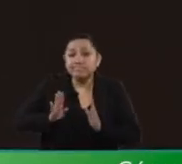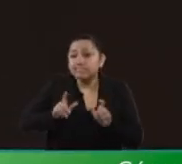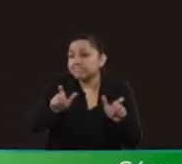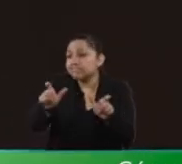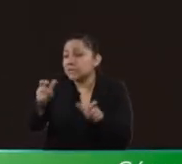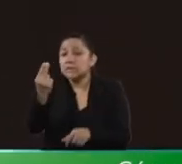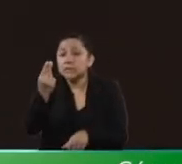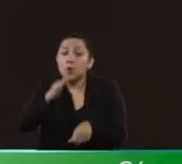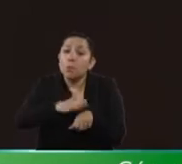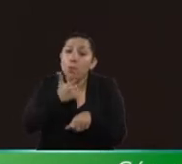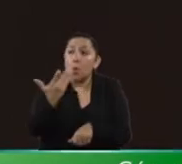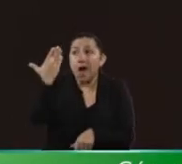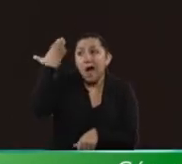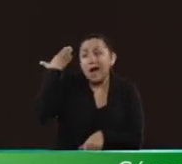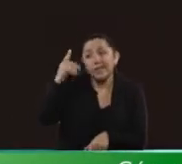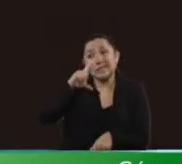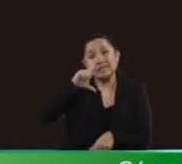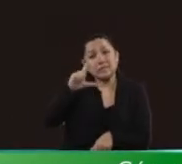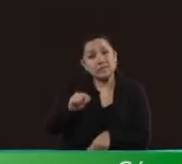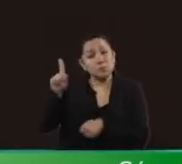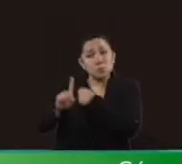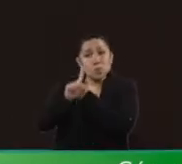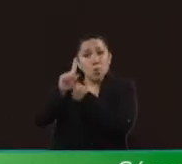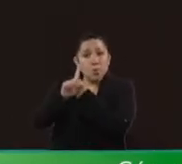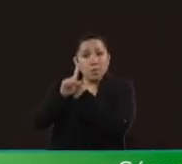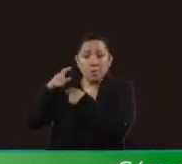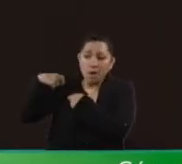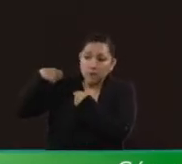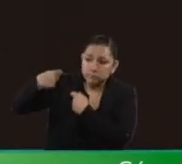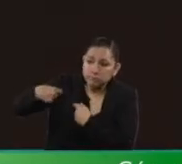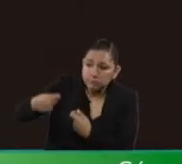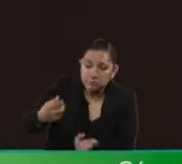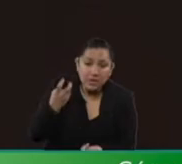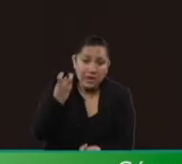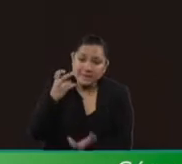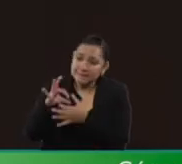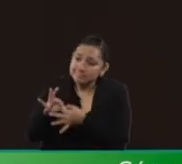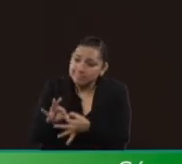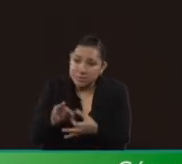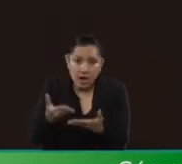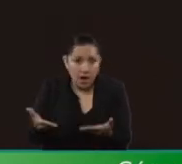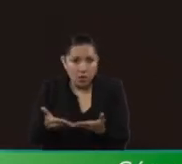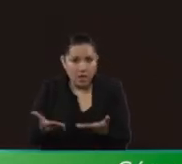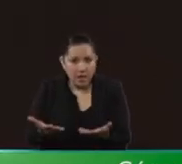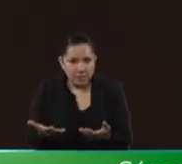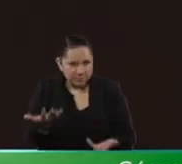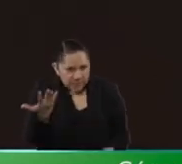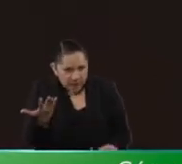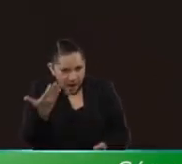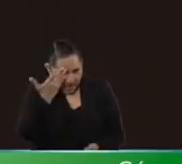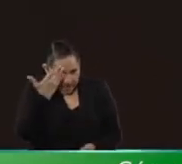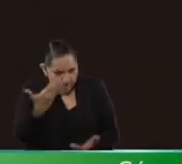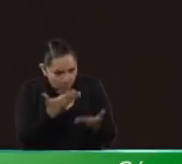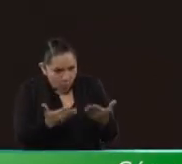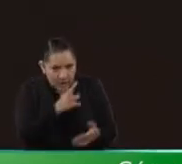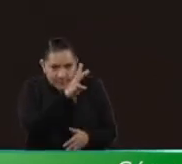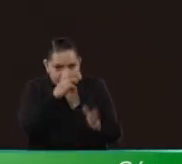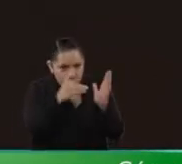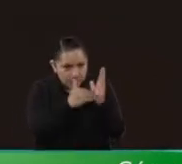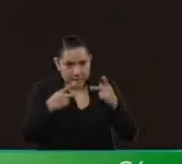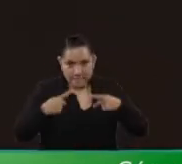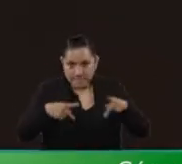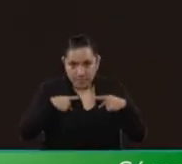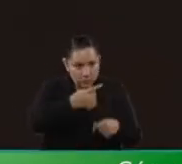pandemia de COVID-19, que le costó la vida a más de 300,000 mexicanos. Logra crear